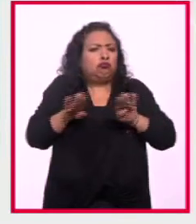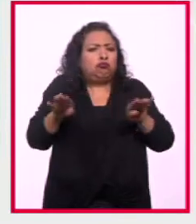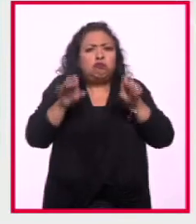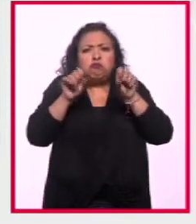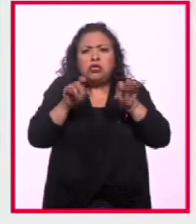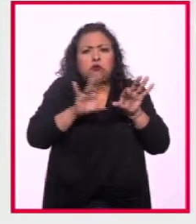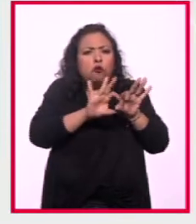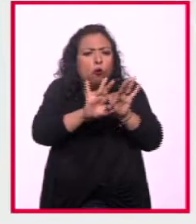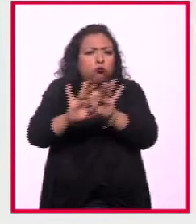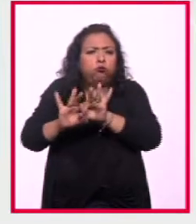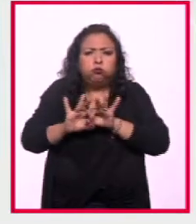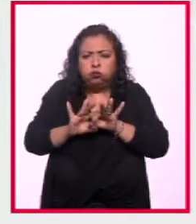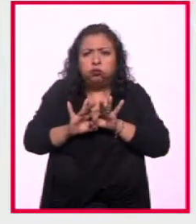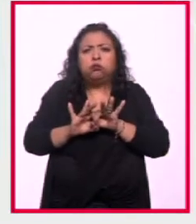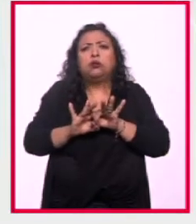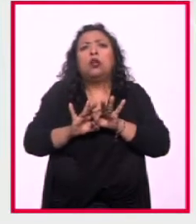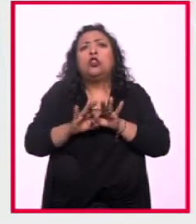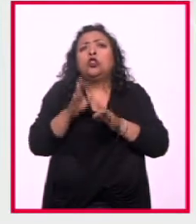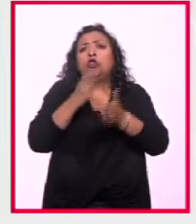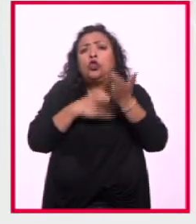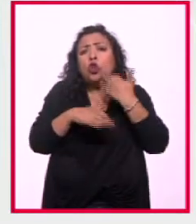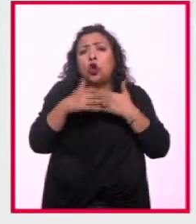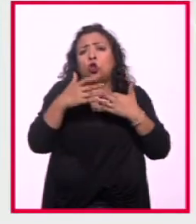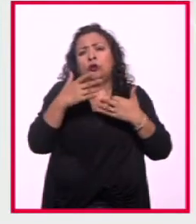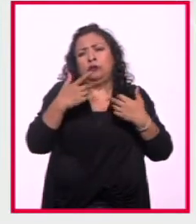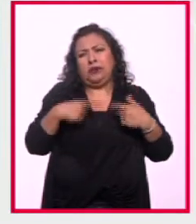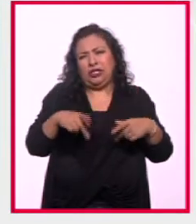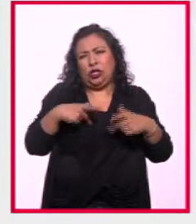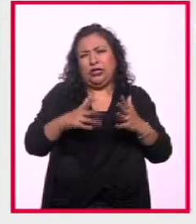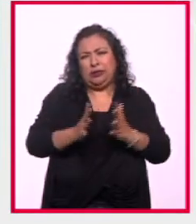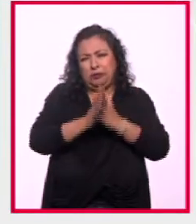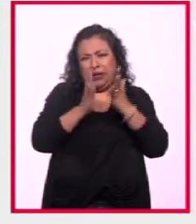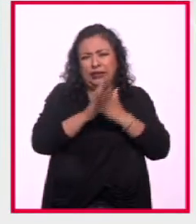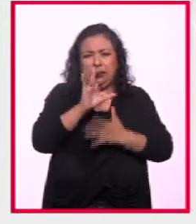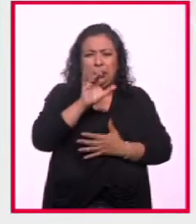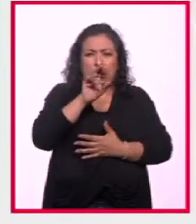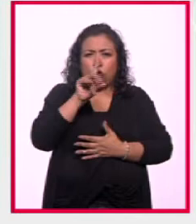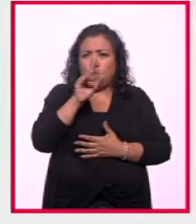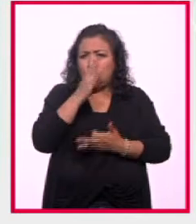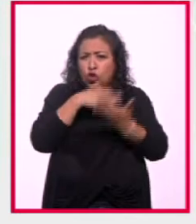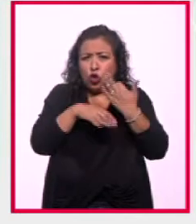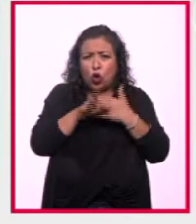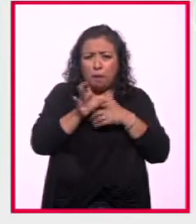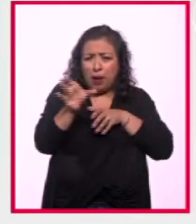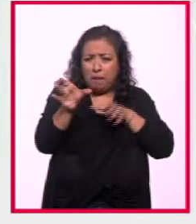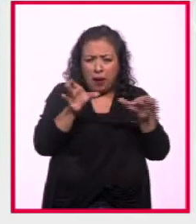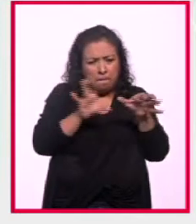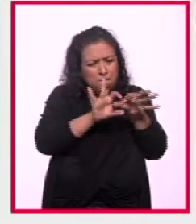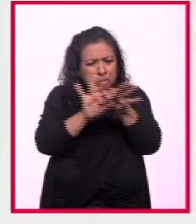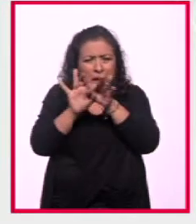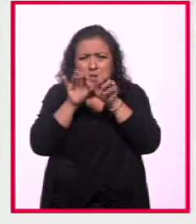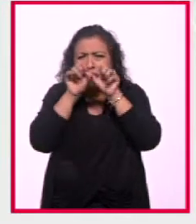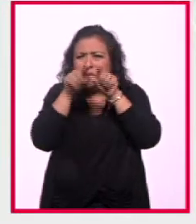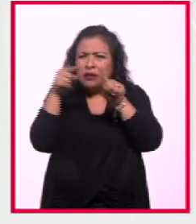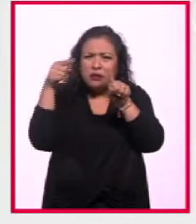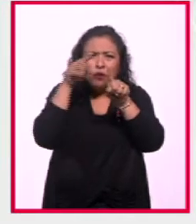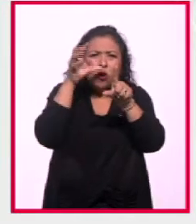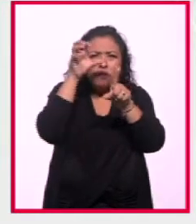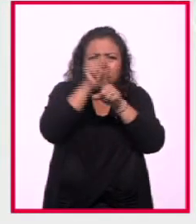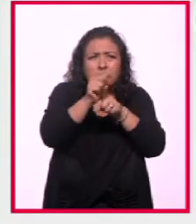unificado en donde todos los caudillos todas las corrientes estaban luchando por los mismos principios